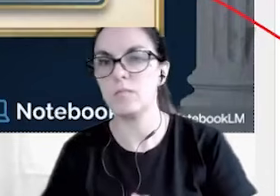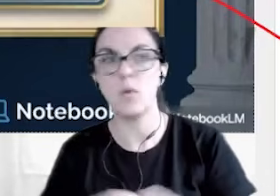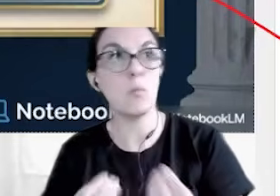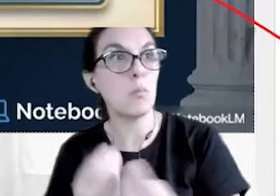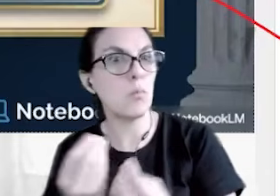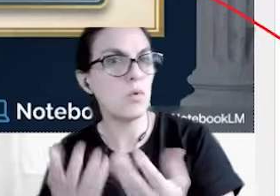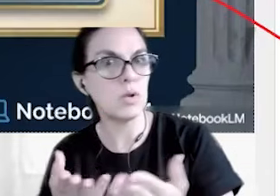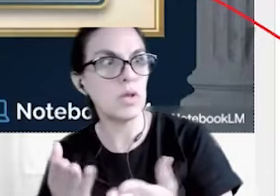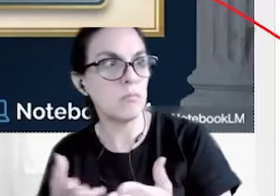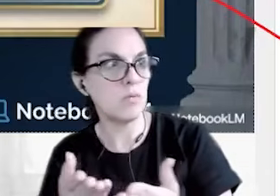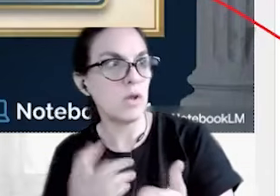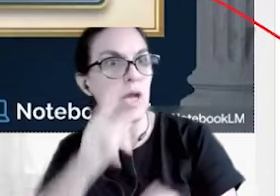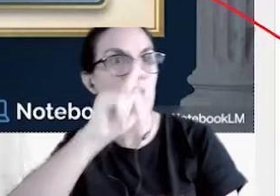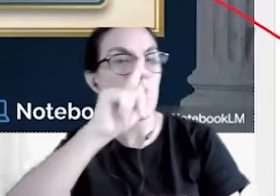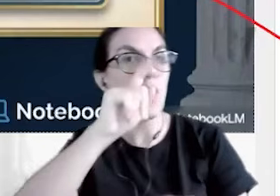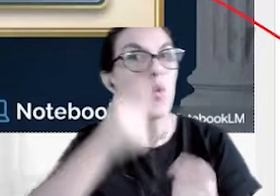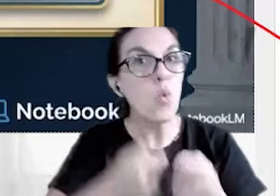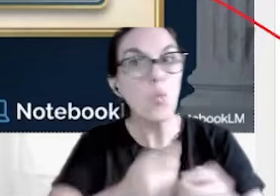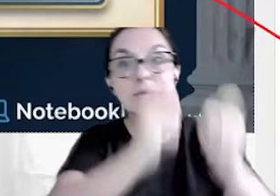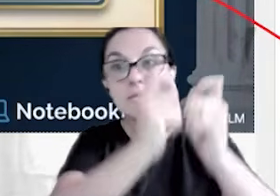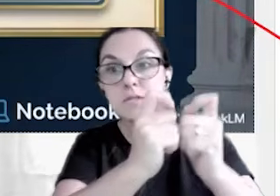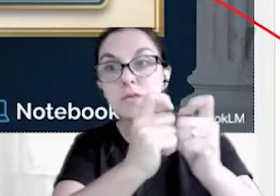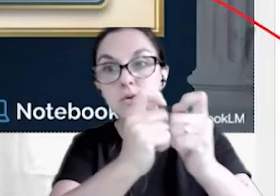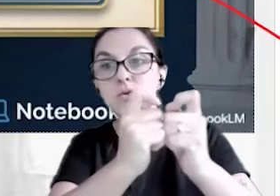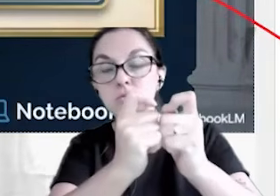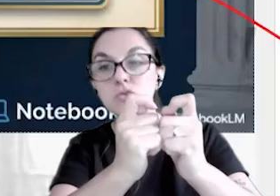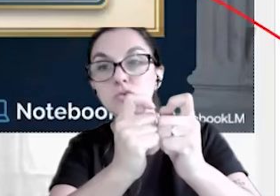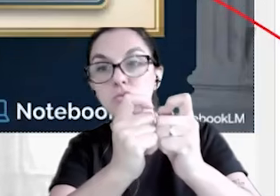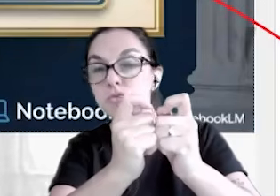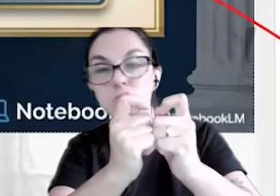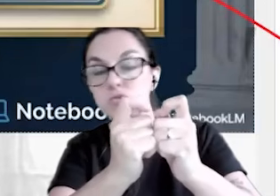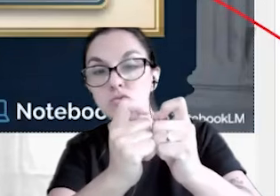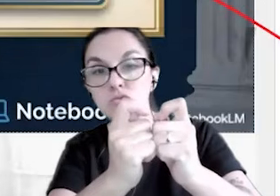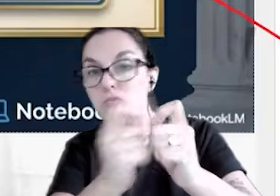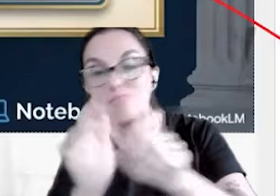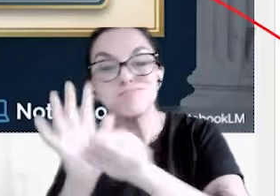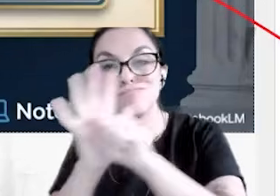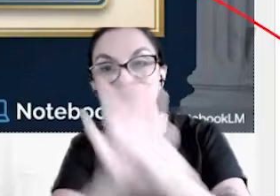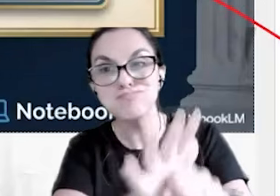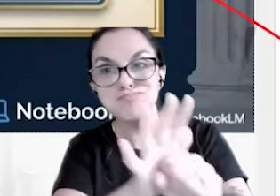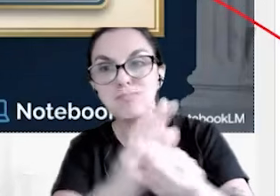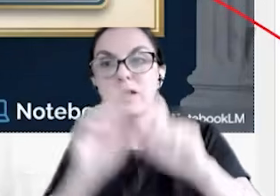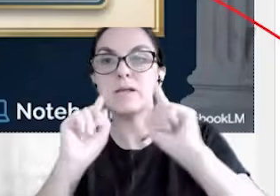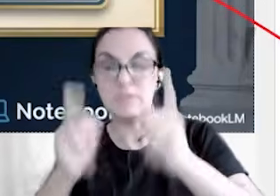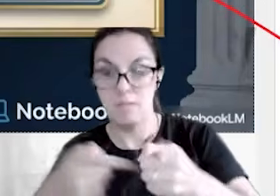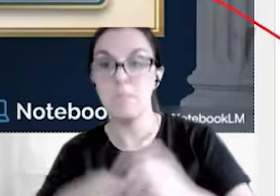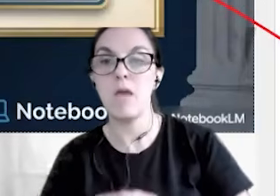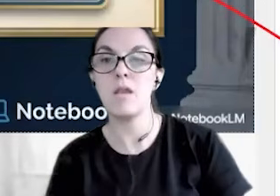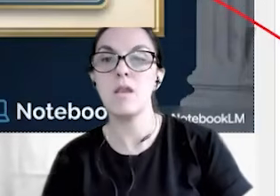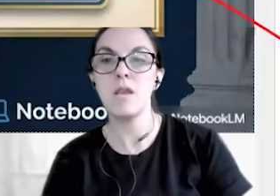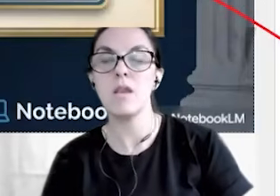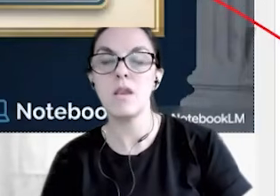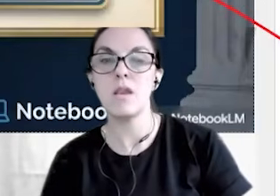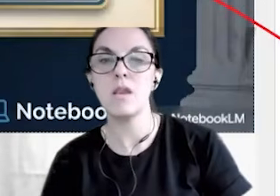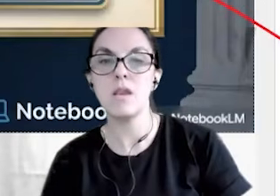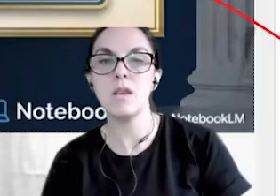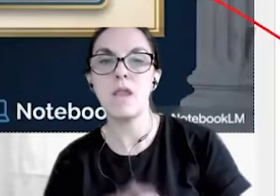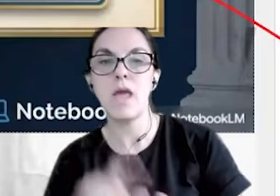aquellas causas que precisamente no alcanzan los umbrales. Y desechó también la postura de la Cámara al